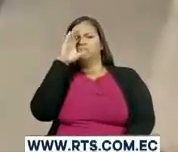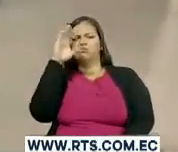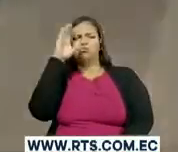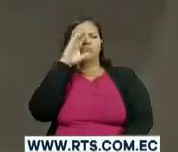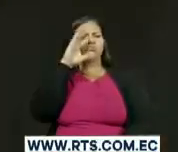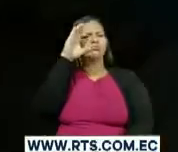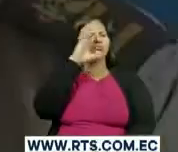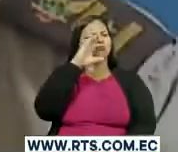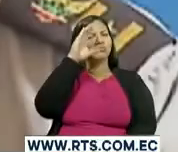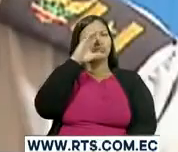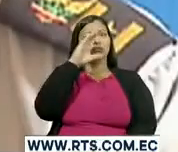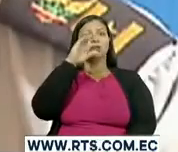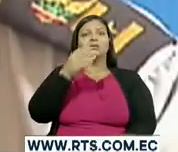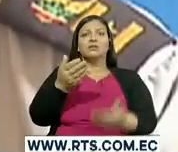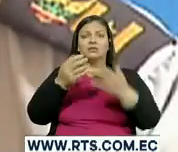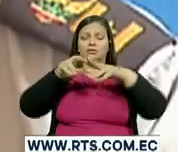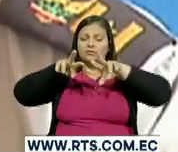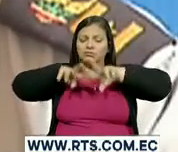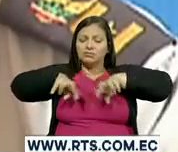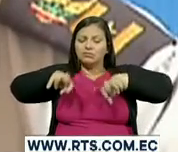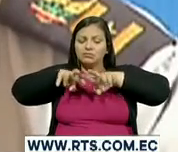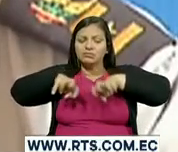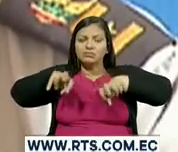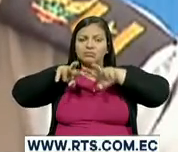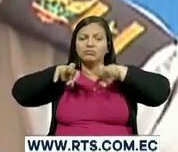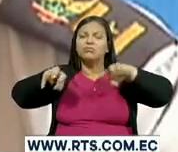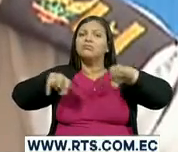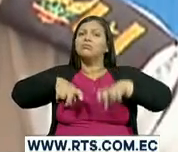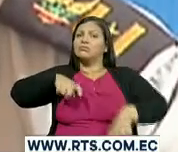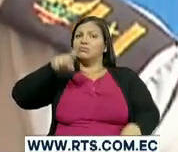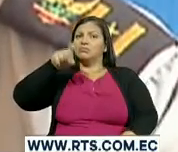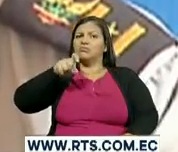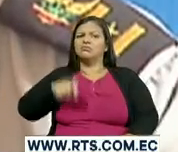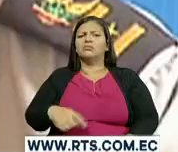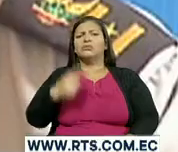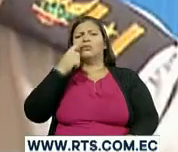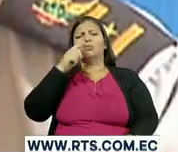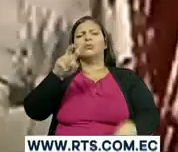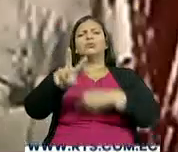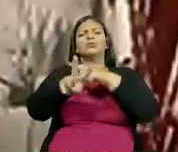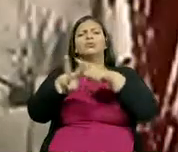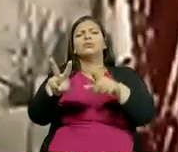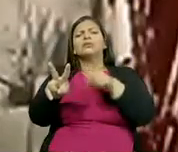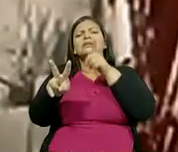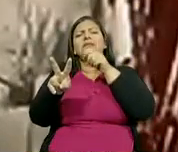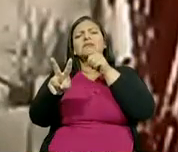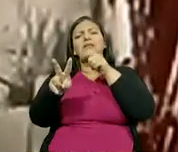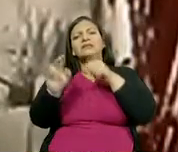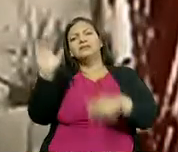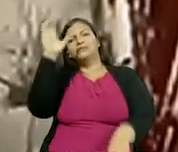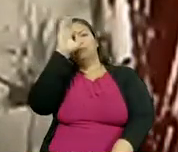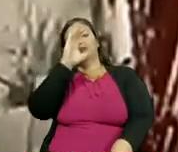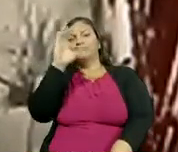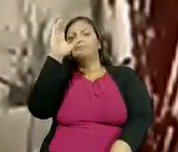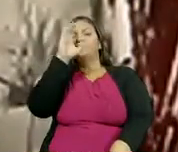a fin de ubicar a estos integrantes de esta organización delictiva. Informó Roselena Vasconcelos.